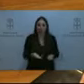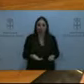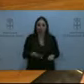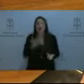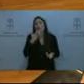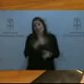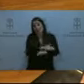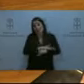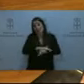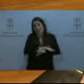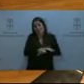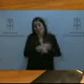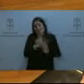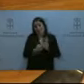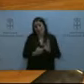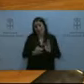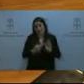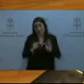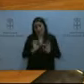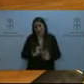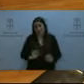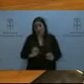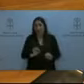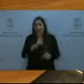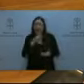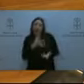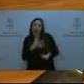Ministerio no ha rectificado también este punto y ahora se